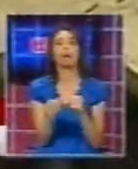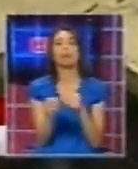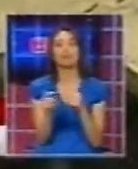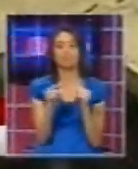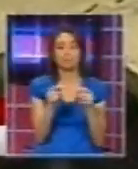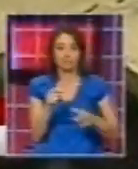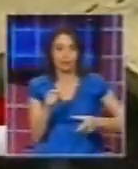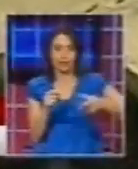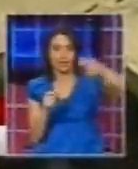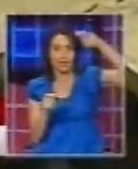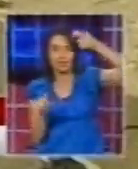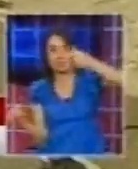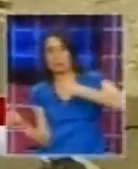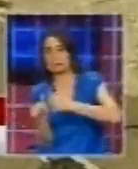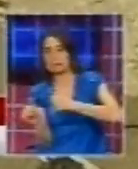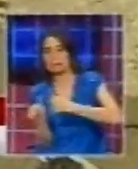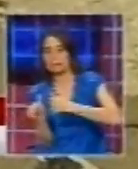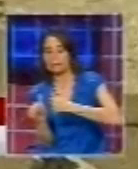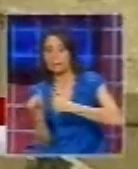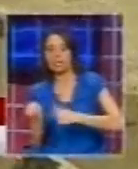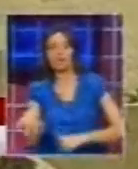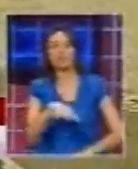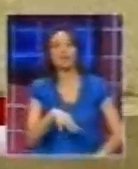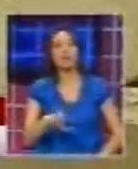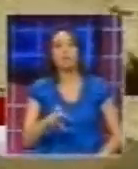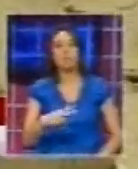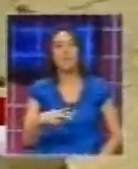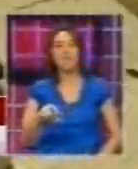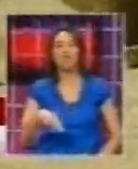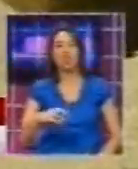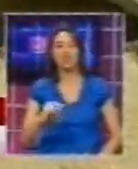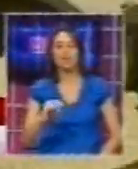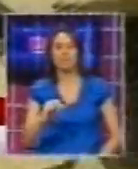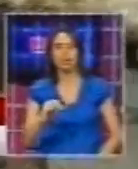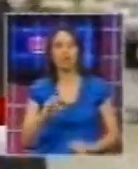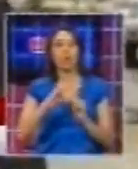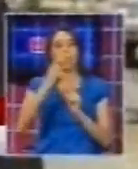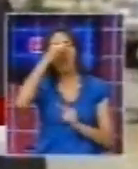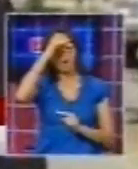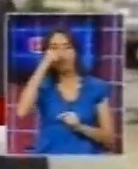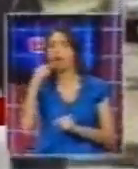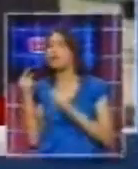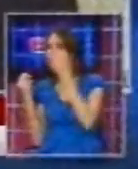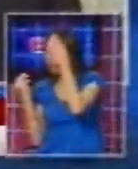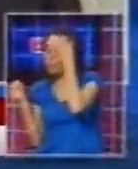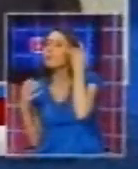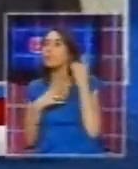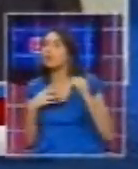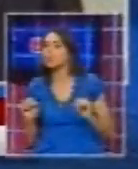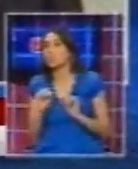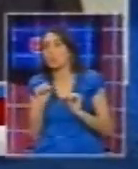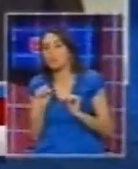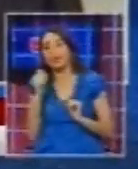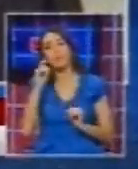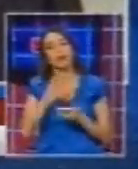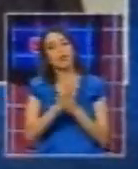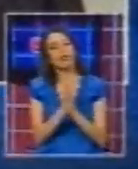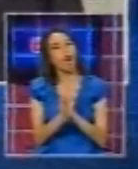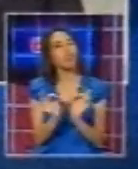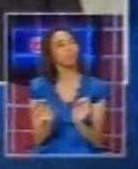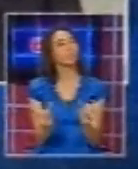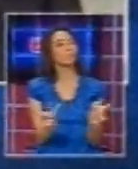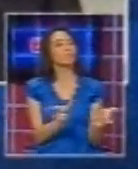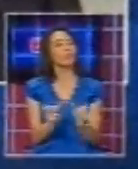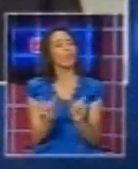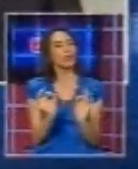pocos metros del sector de acá del Peñoncito en Puente Alto, Maricho. Muy bien, qué susto en todo caso, pero estaba todo controlado ahí por